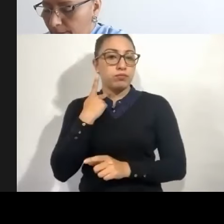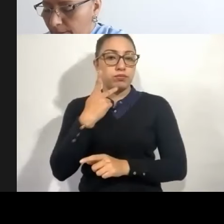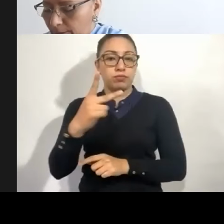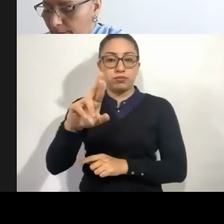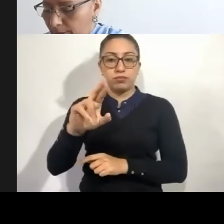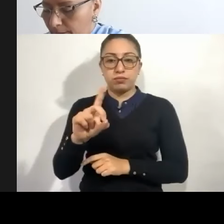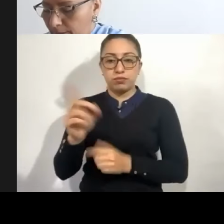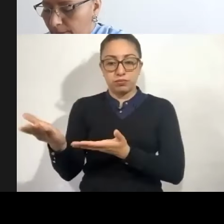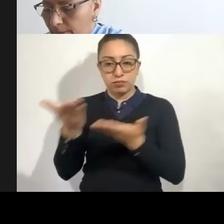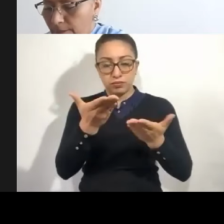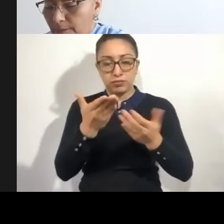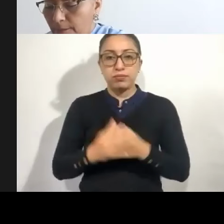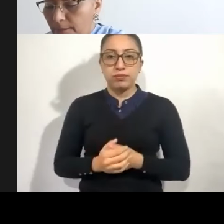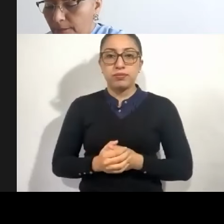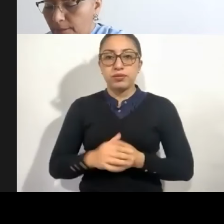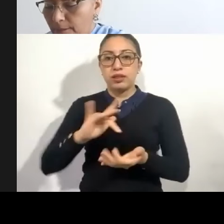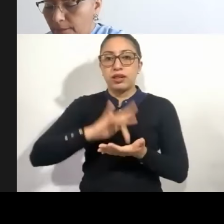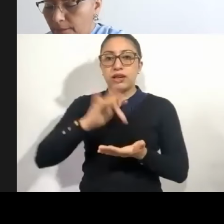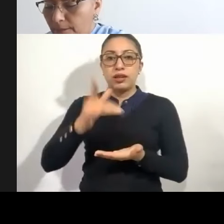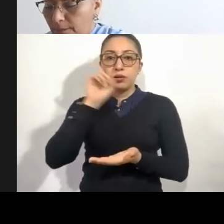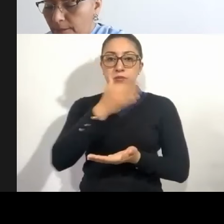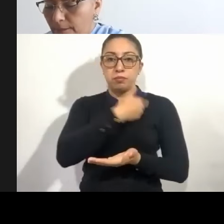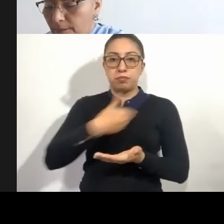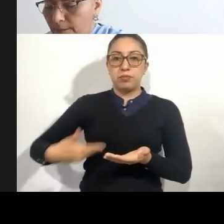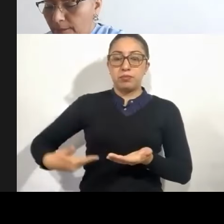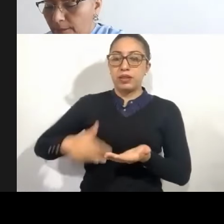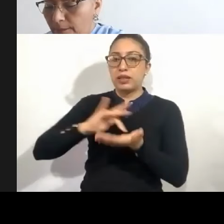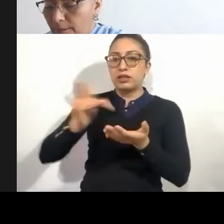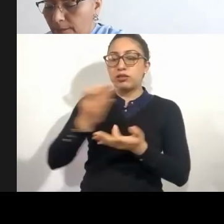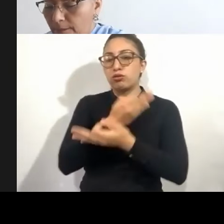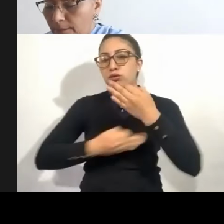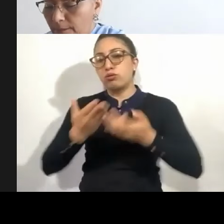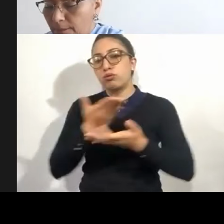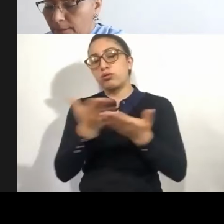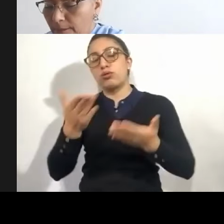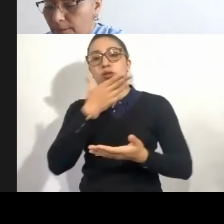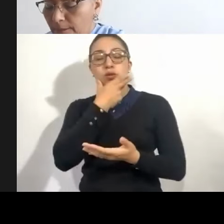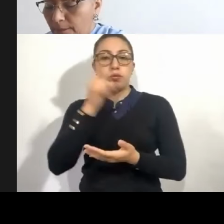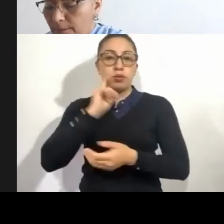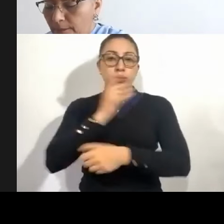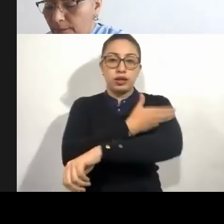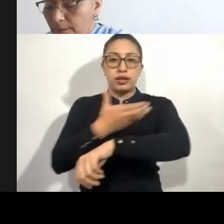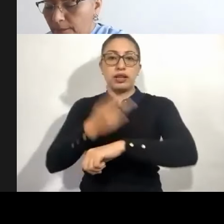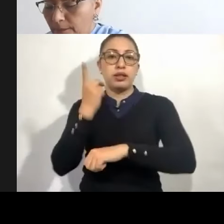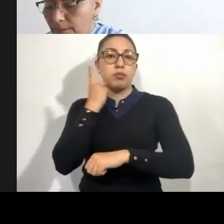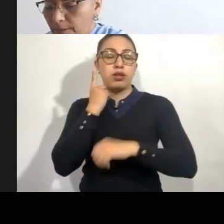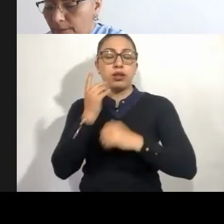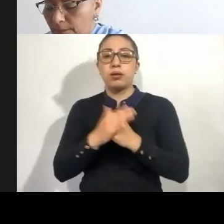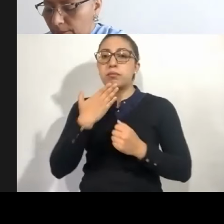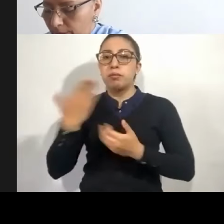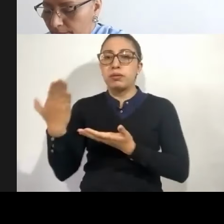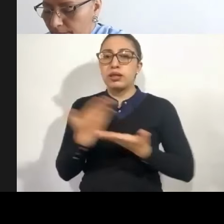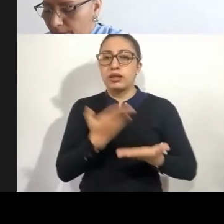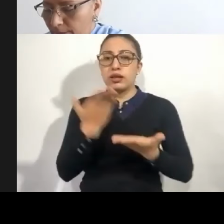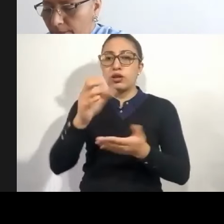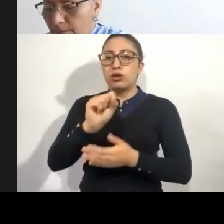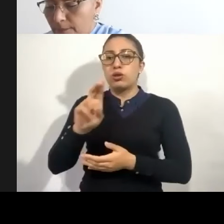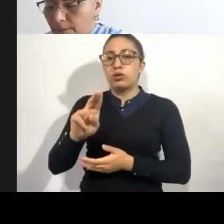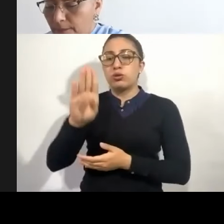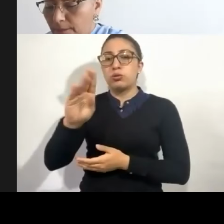Muchas gracias, diputada presidenta, diputadas presidentes, compañeros legisladores. Bienvenido, señor procurador maestro